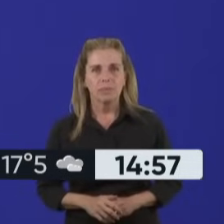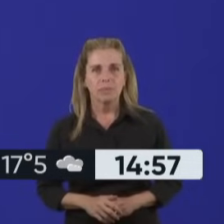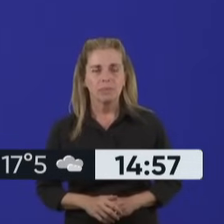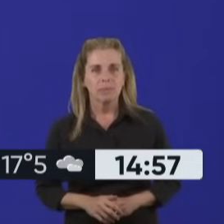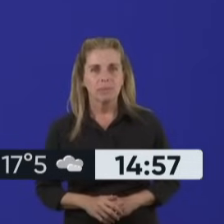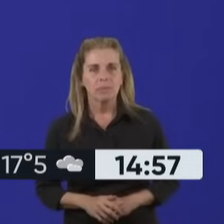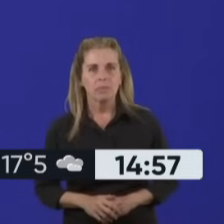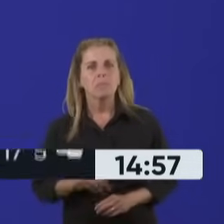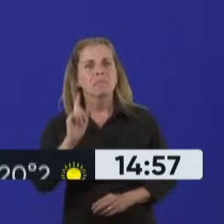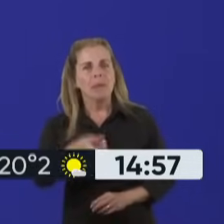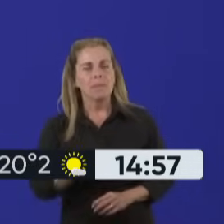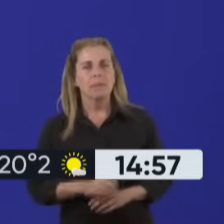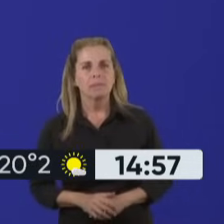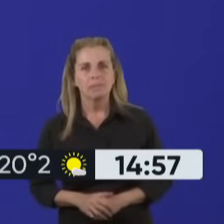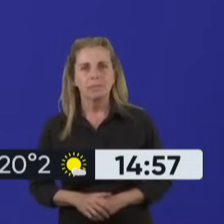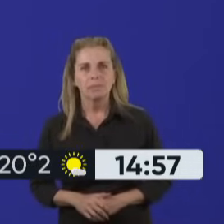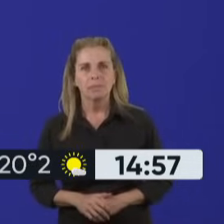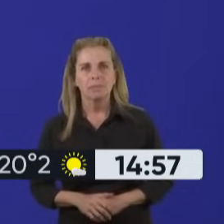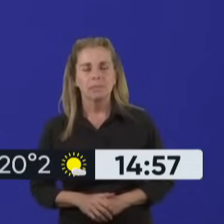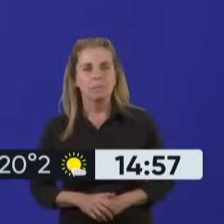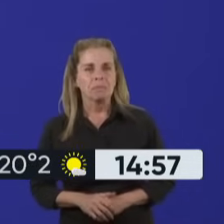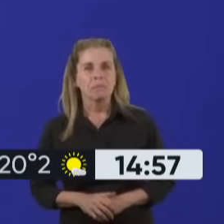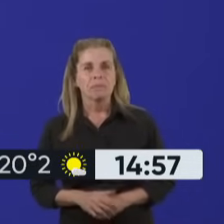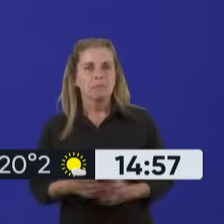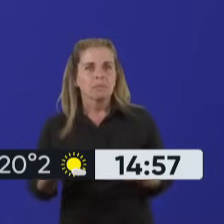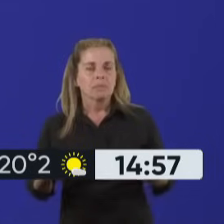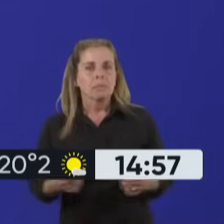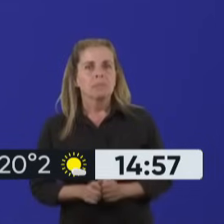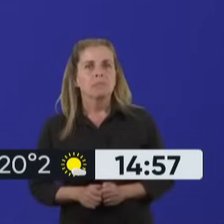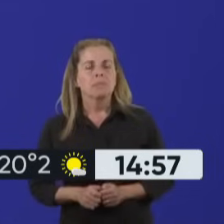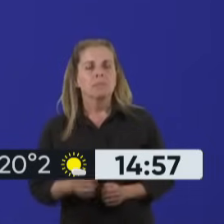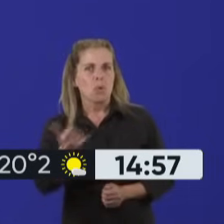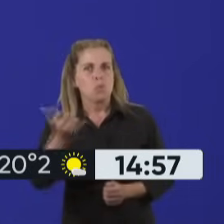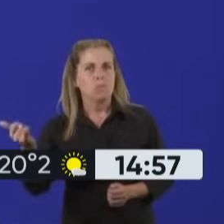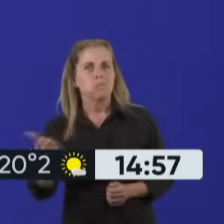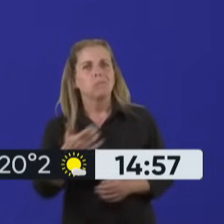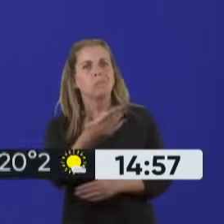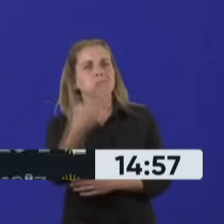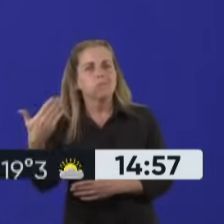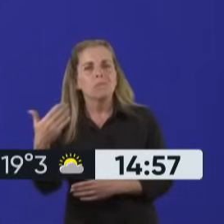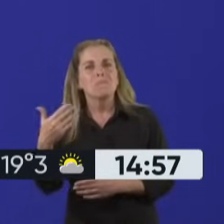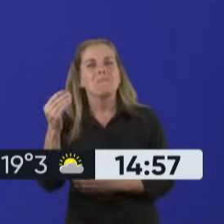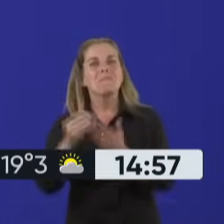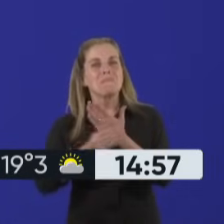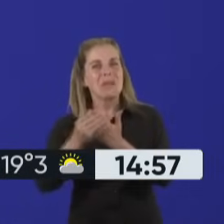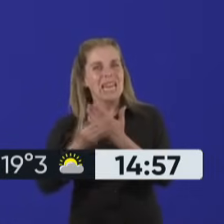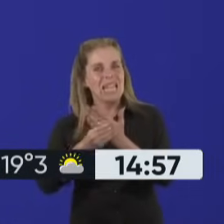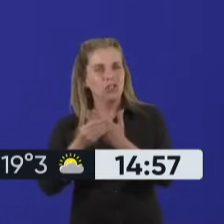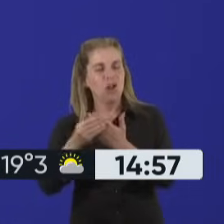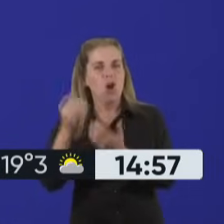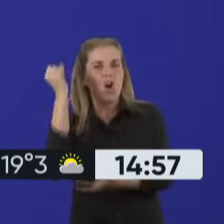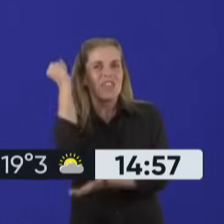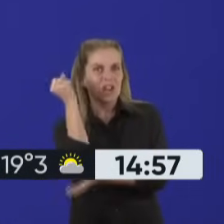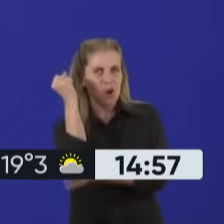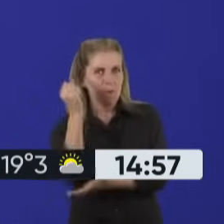Pero no solo eso, en distintas ponencias, el ministro Luis Toto